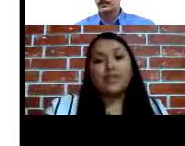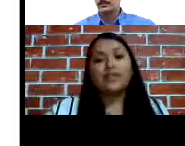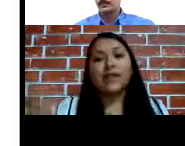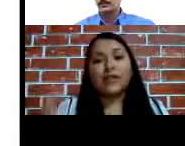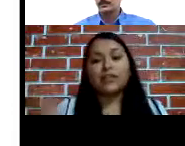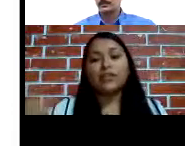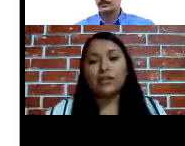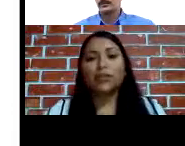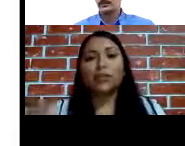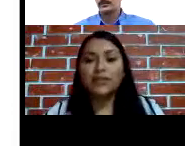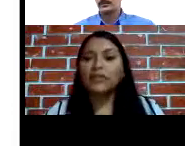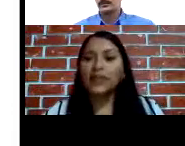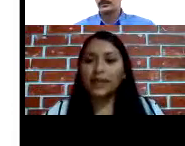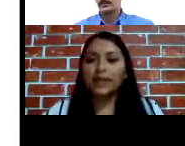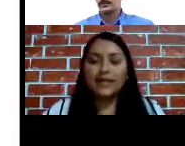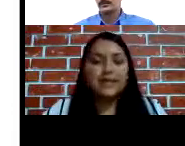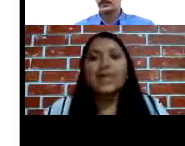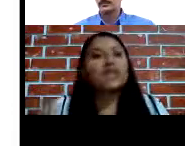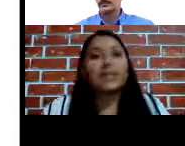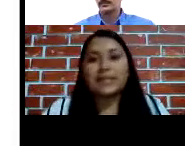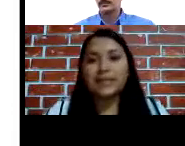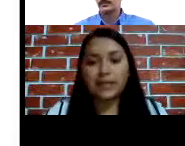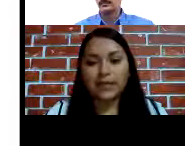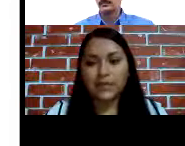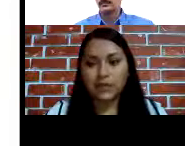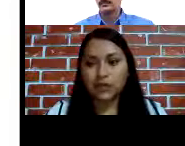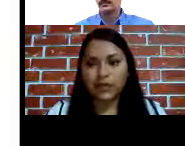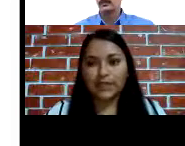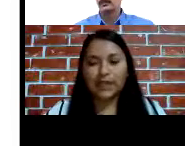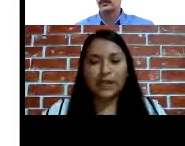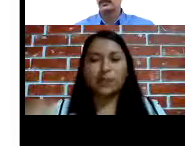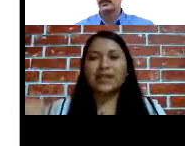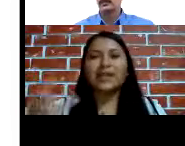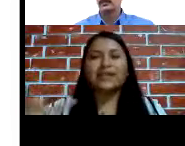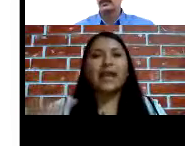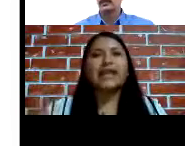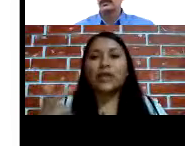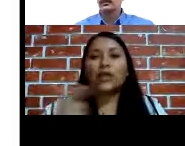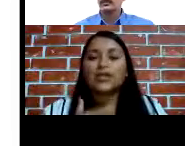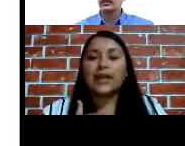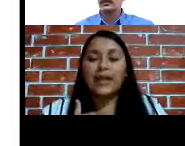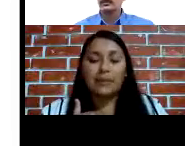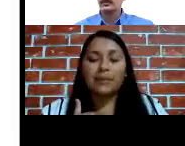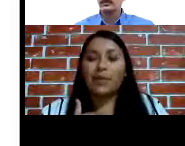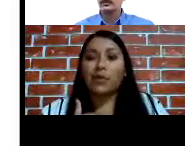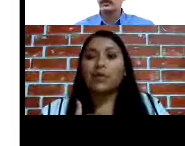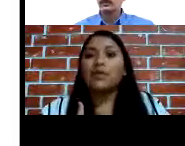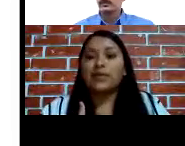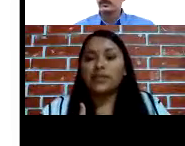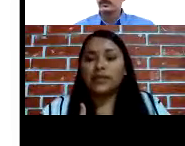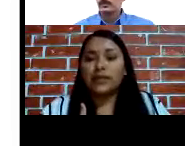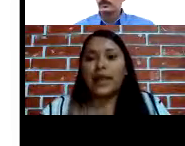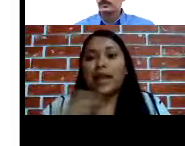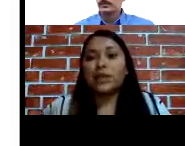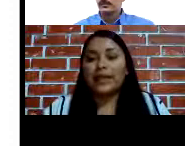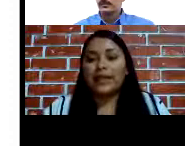fuimos identificándonos con algún personaje, sí que eso pasa siempre en las historias, el poder identificar, incluso hasta me mueve la